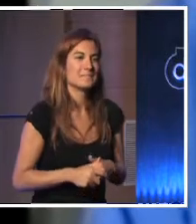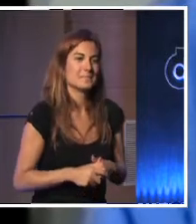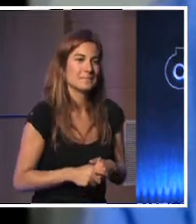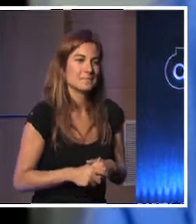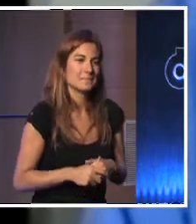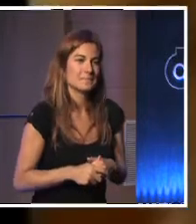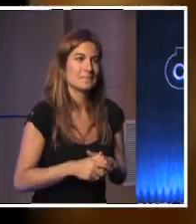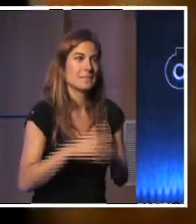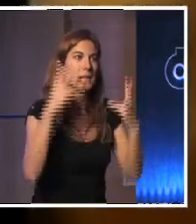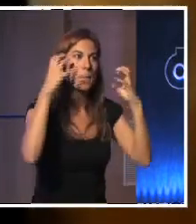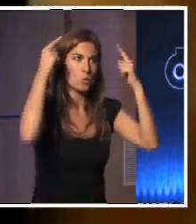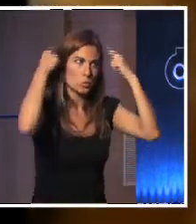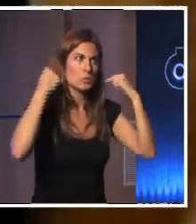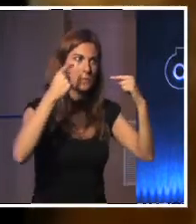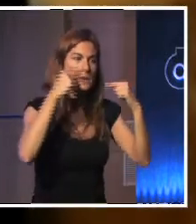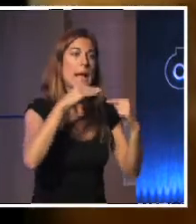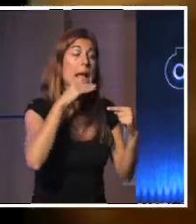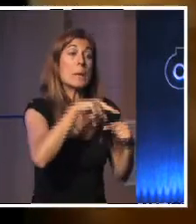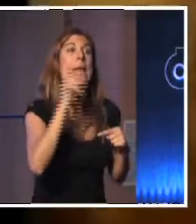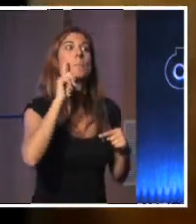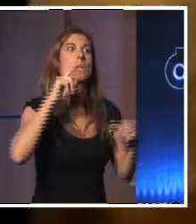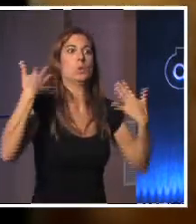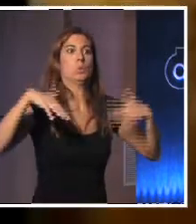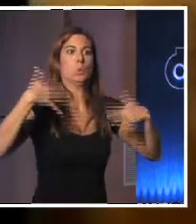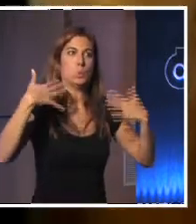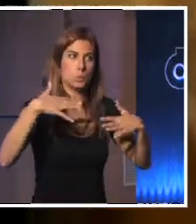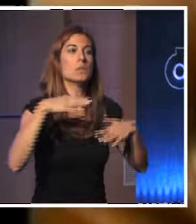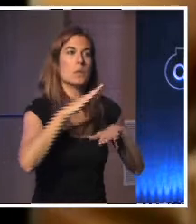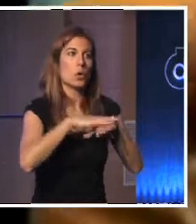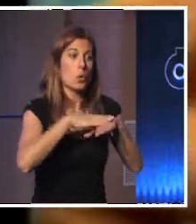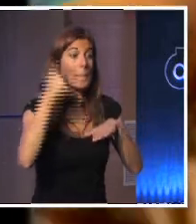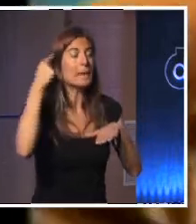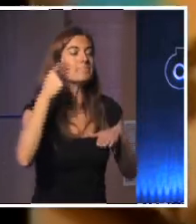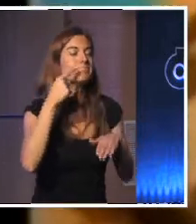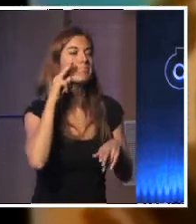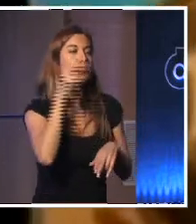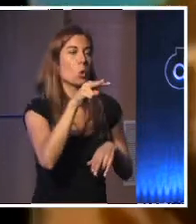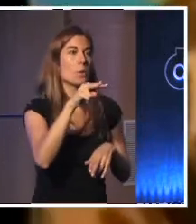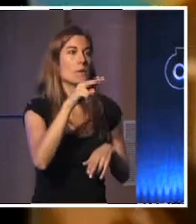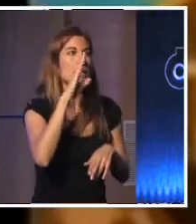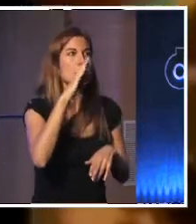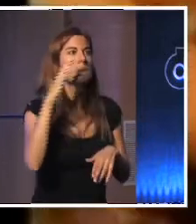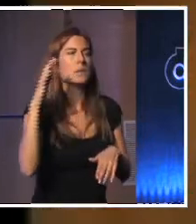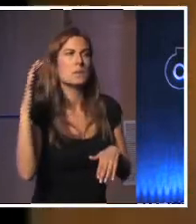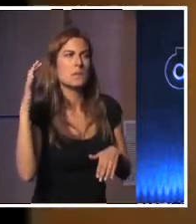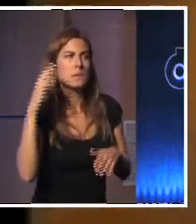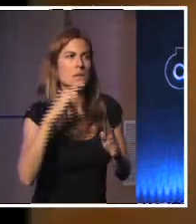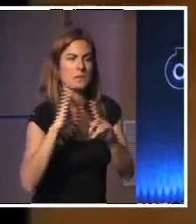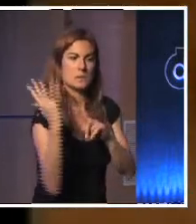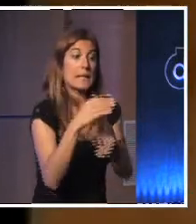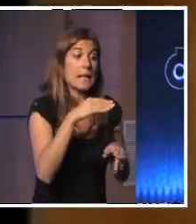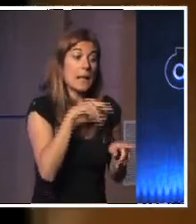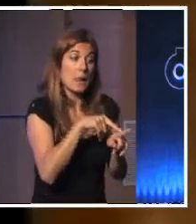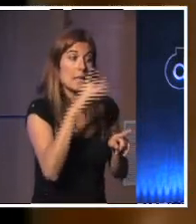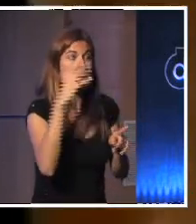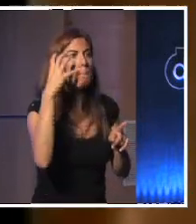Los músculos de los oídos del perro son importantísimos, pero la cosa no termina aquí, sino que dentro del oído, en la parte media del oído,